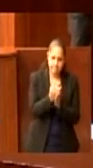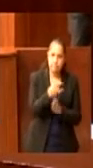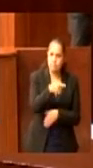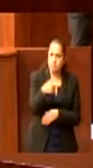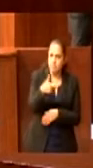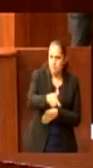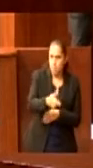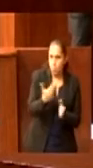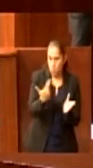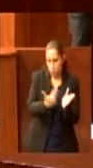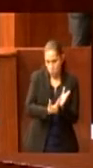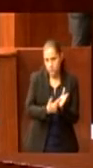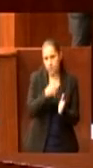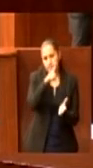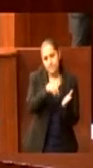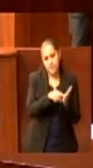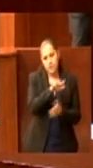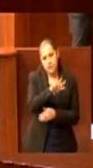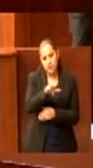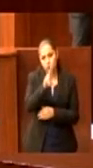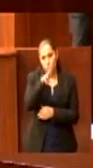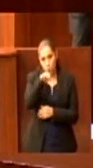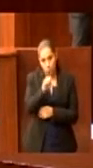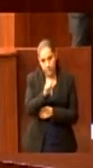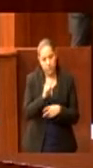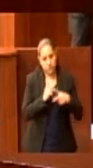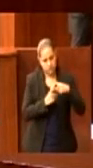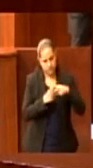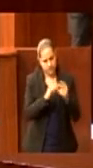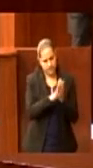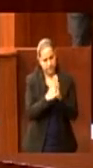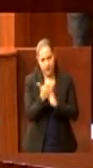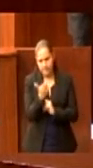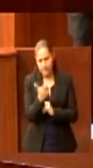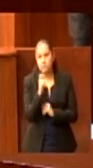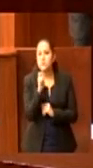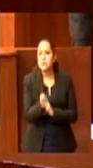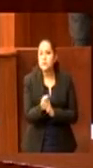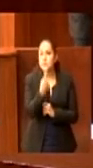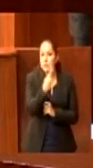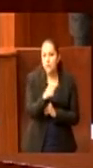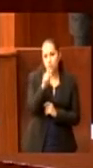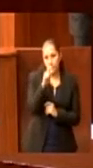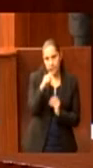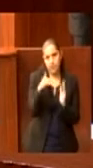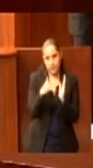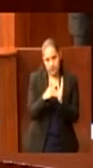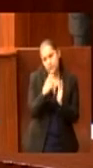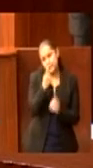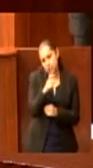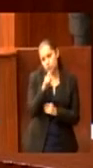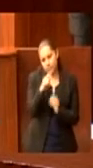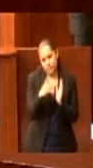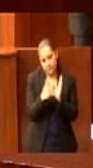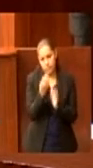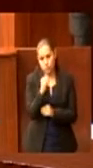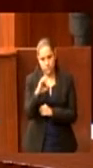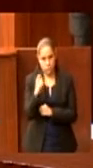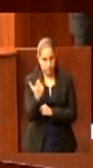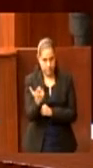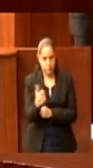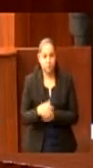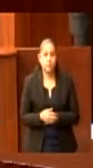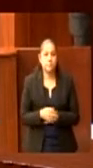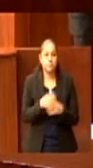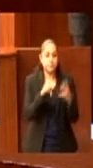multa de 1500 unidades de medida equivalente a 120 mil 900 pesos 4 se